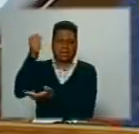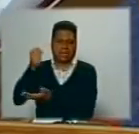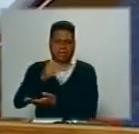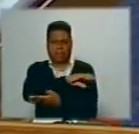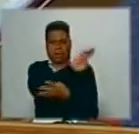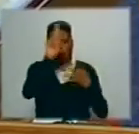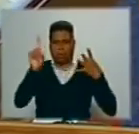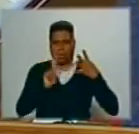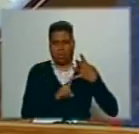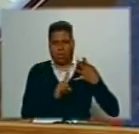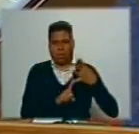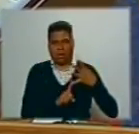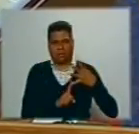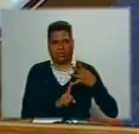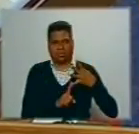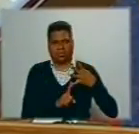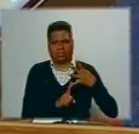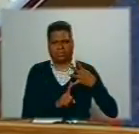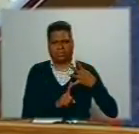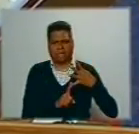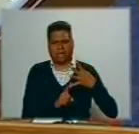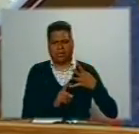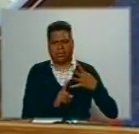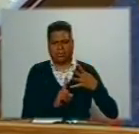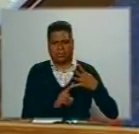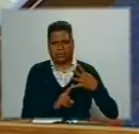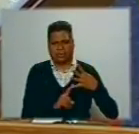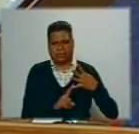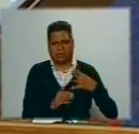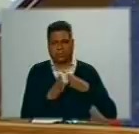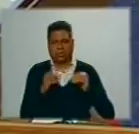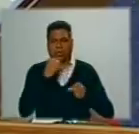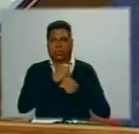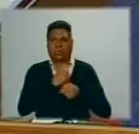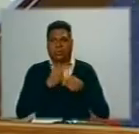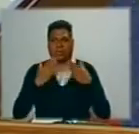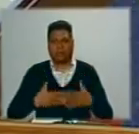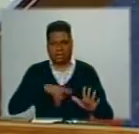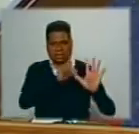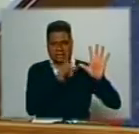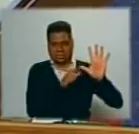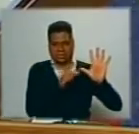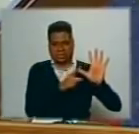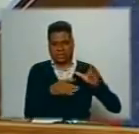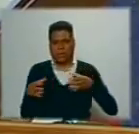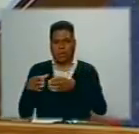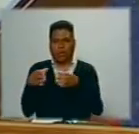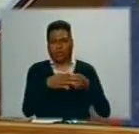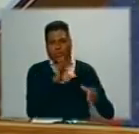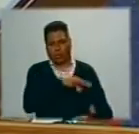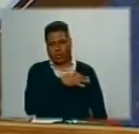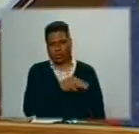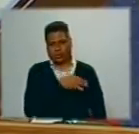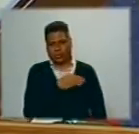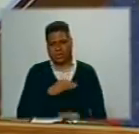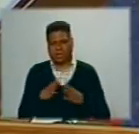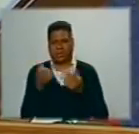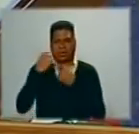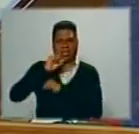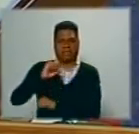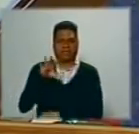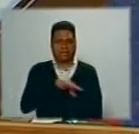Las organizaciones sindicales y los consejos productivos de trabajadoras y trabajadores. 5. Las organizaciones sociales dirigidas a la defensa de los